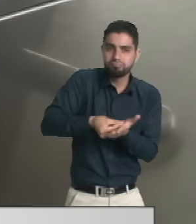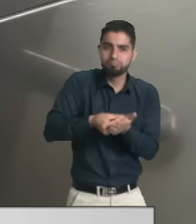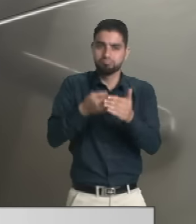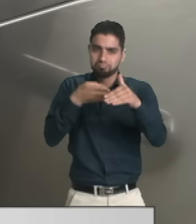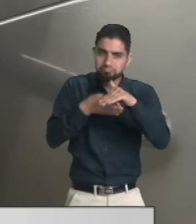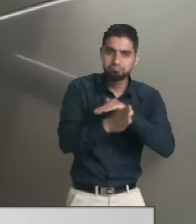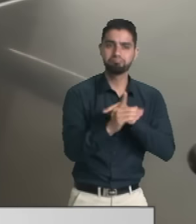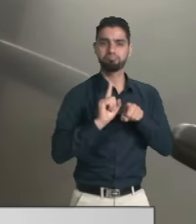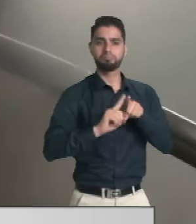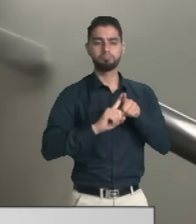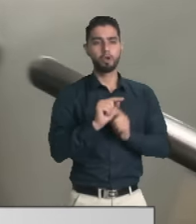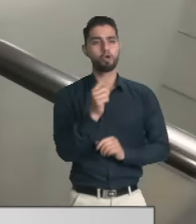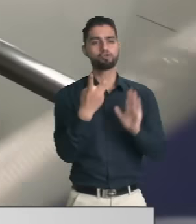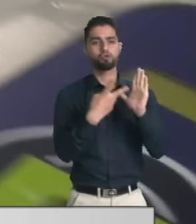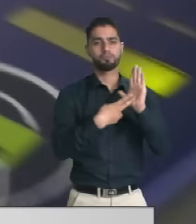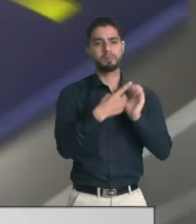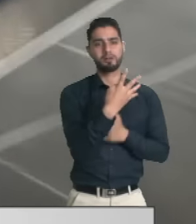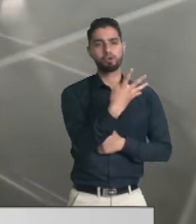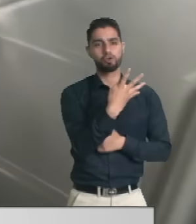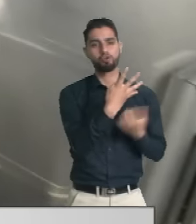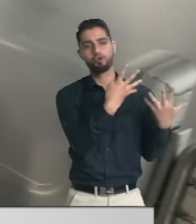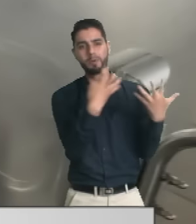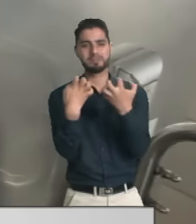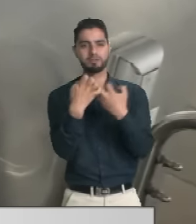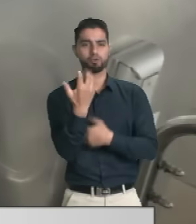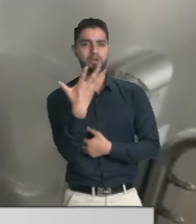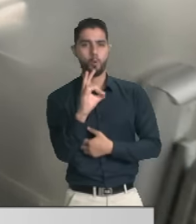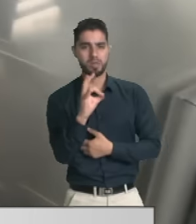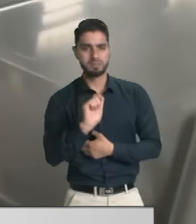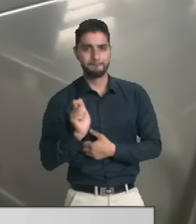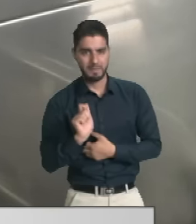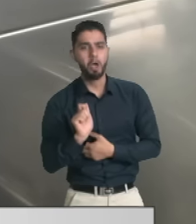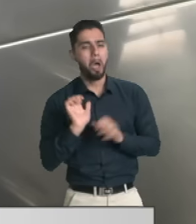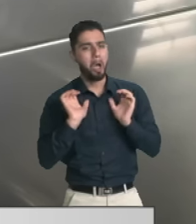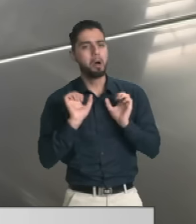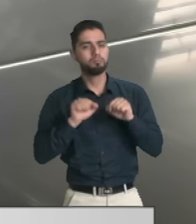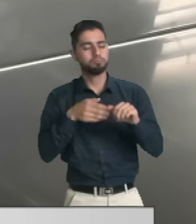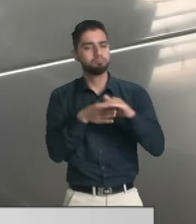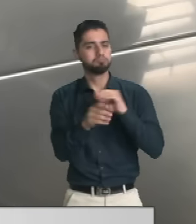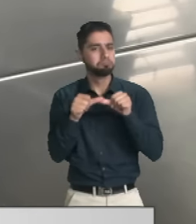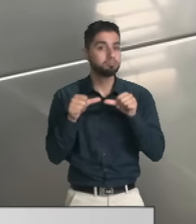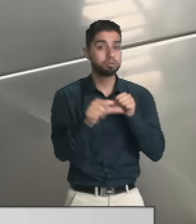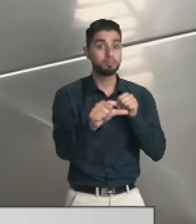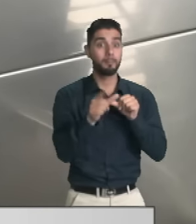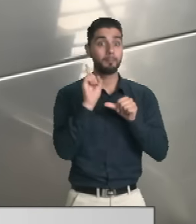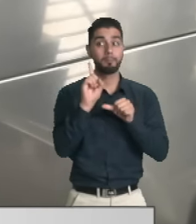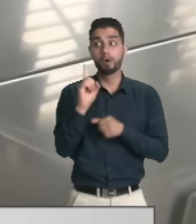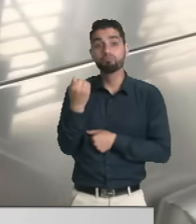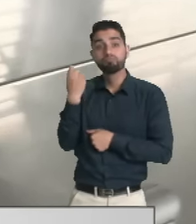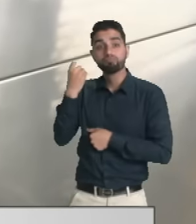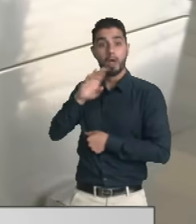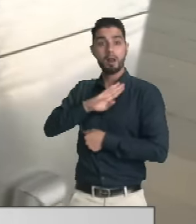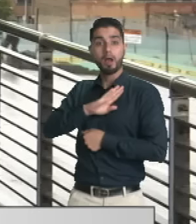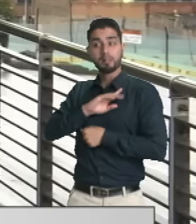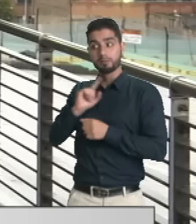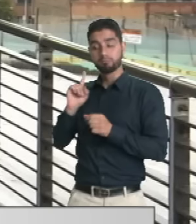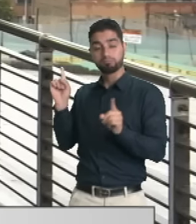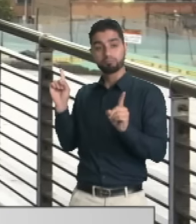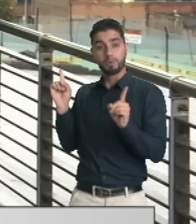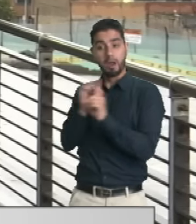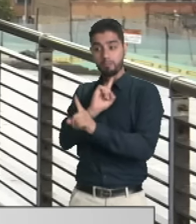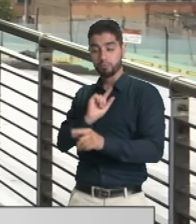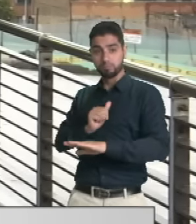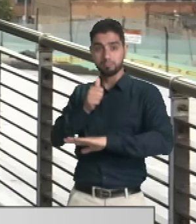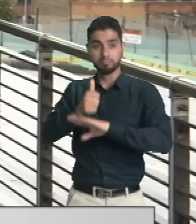Transmilenio, que es de 2.950 pesos, a pesar de la recomendación de la administración saliente, que era subir a 3.150 pesos